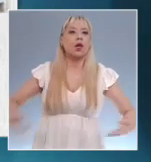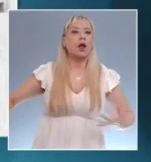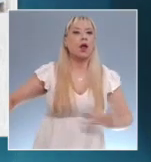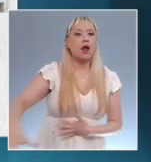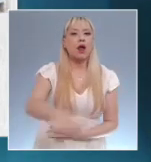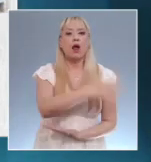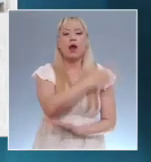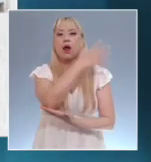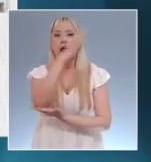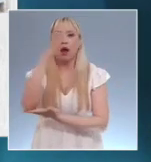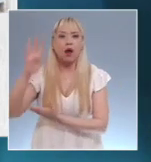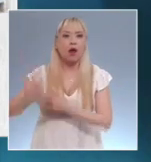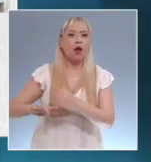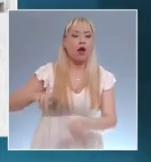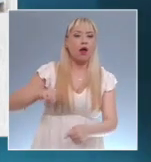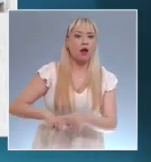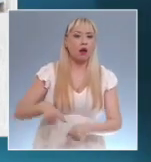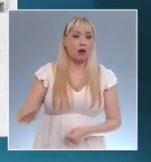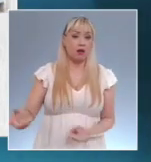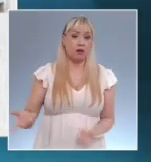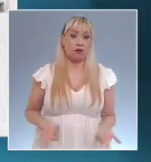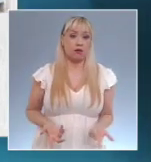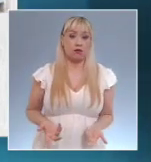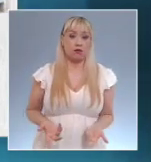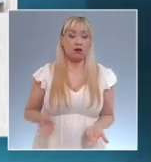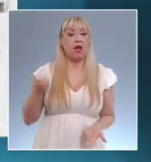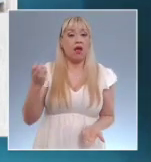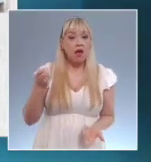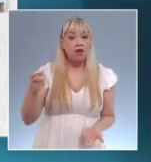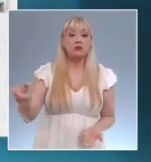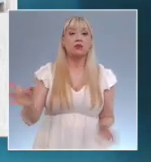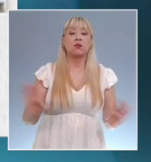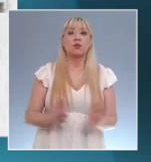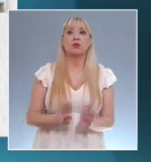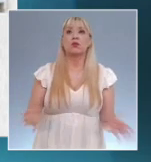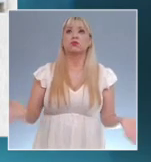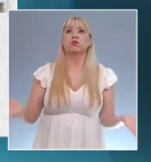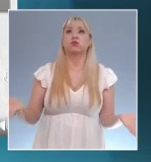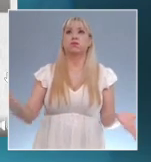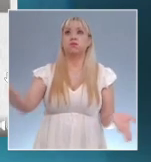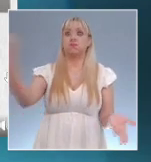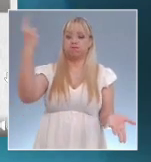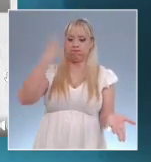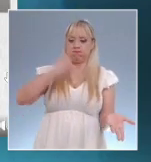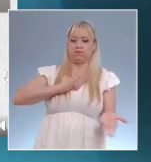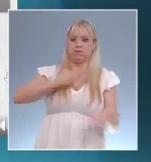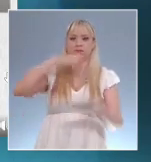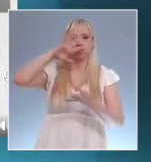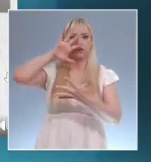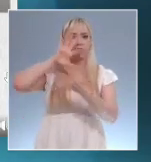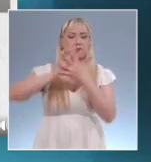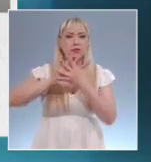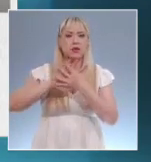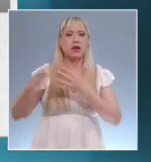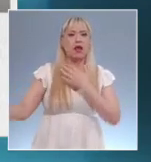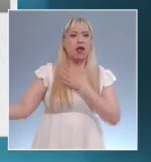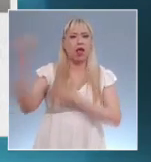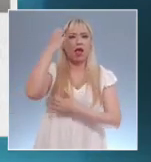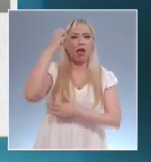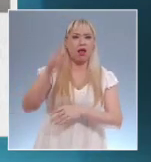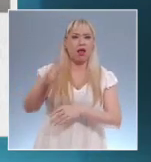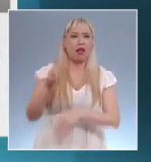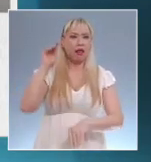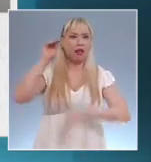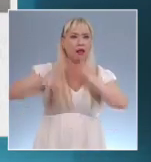territorio han sido víctimas de criminalización o de montajes judiciales en México. Sucede en uno de los países más peligrosos para ser